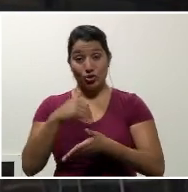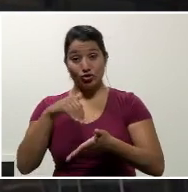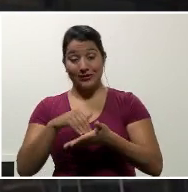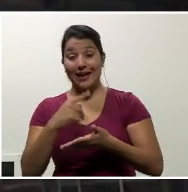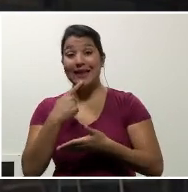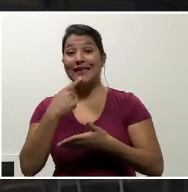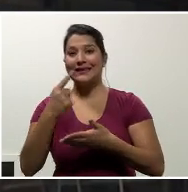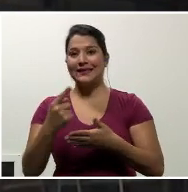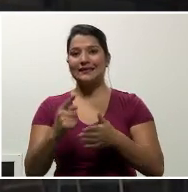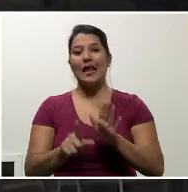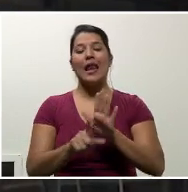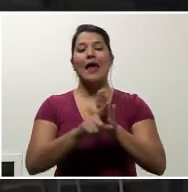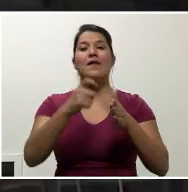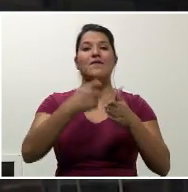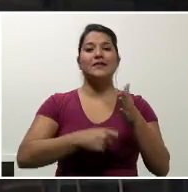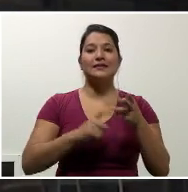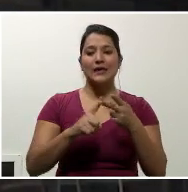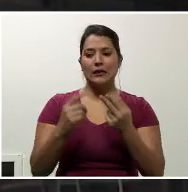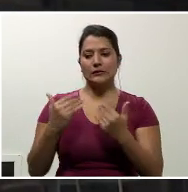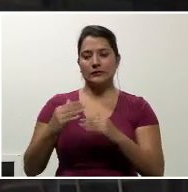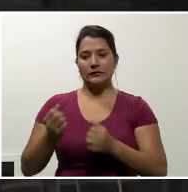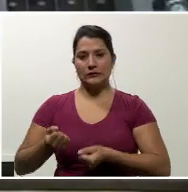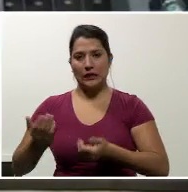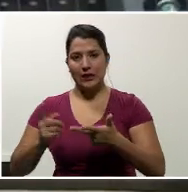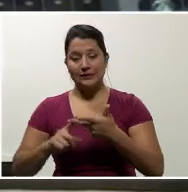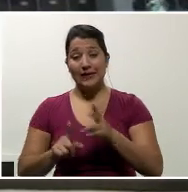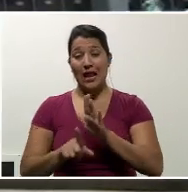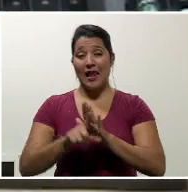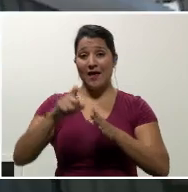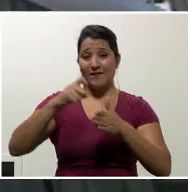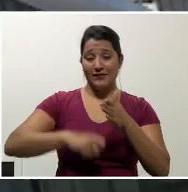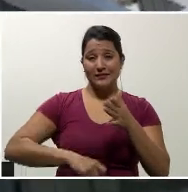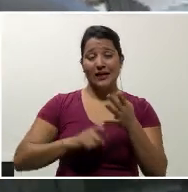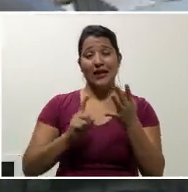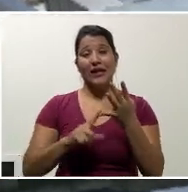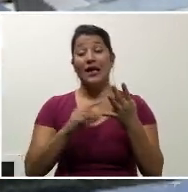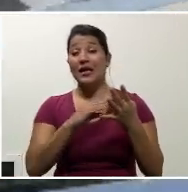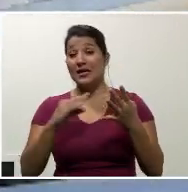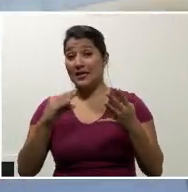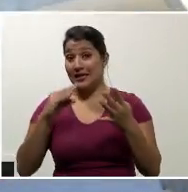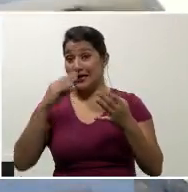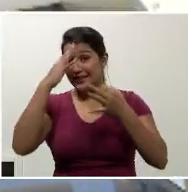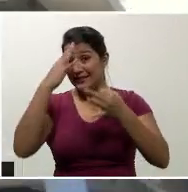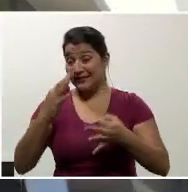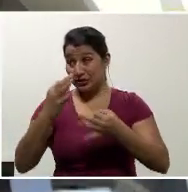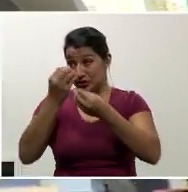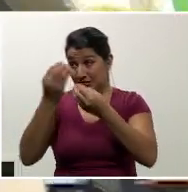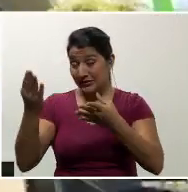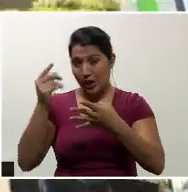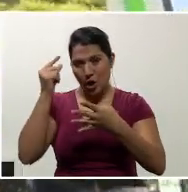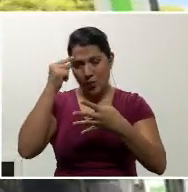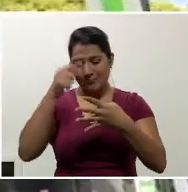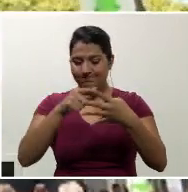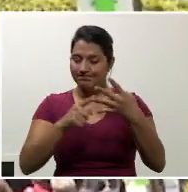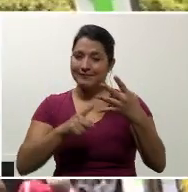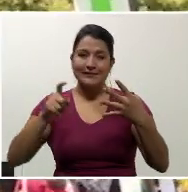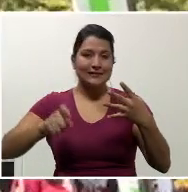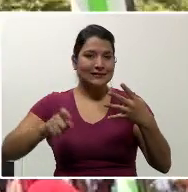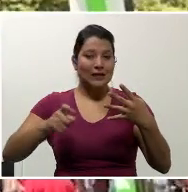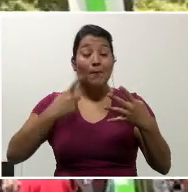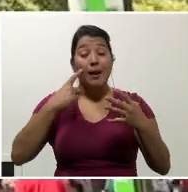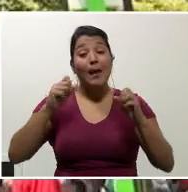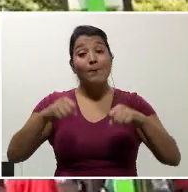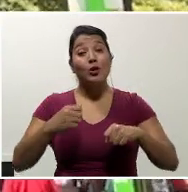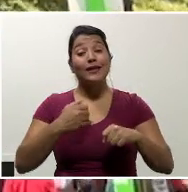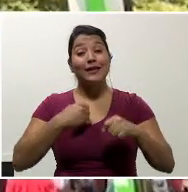las acciones de contención del gasto, la aplicación de la regla fiscal y las medidas que anunció el gobierno son determinantes para consolidar